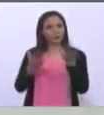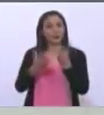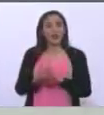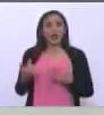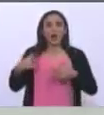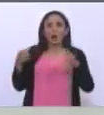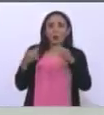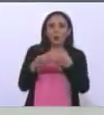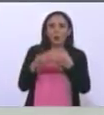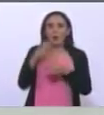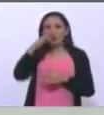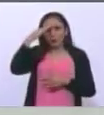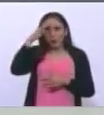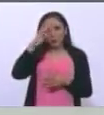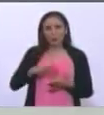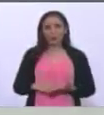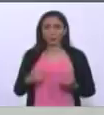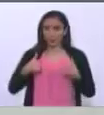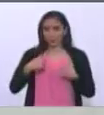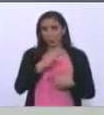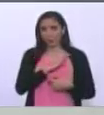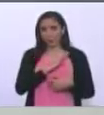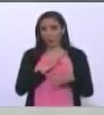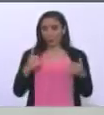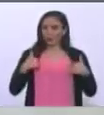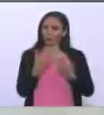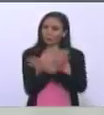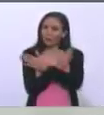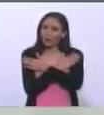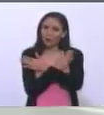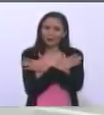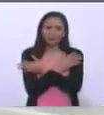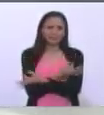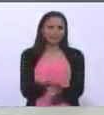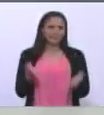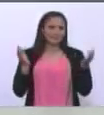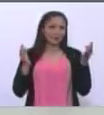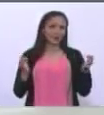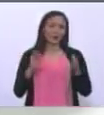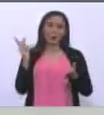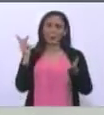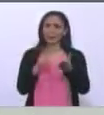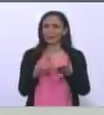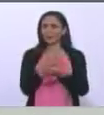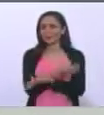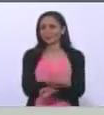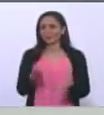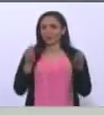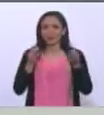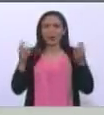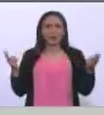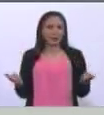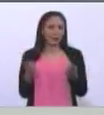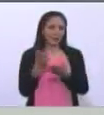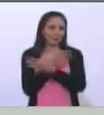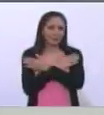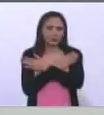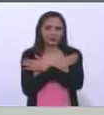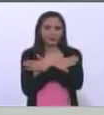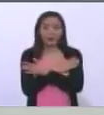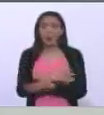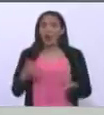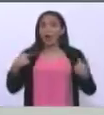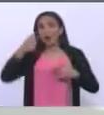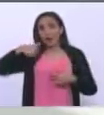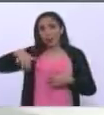Partido Comunista de Cuba y en el mío propio, las más calurosas felicitaciones por tu trascendental victoria electoral. El valeroso